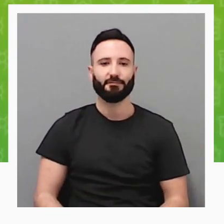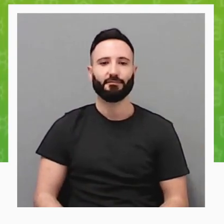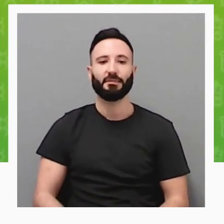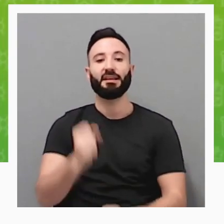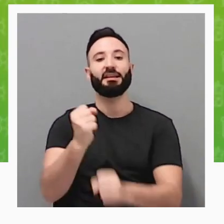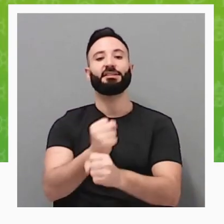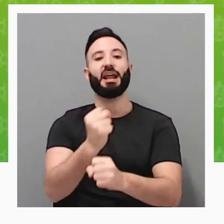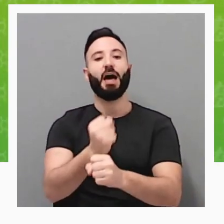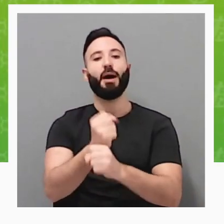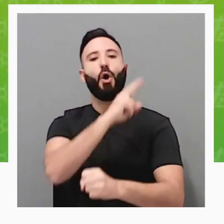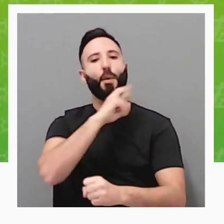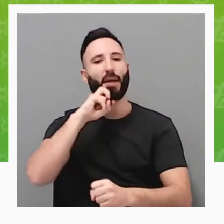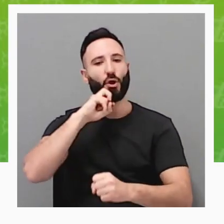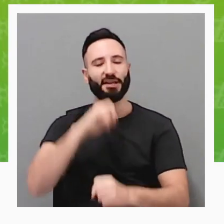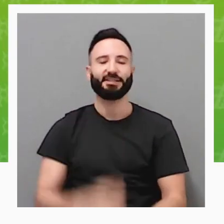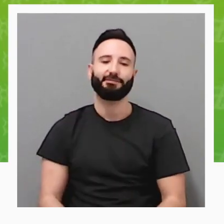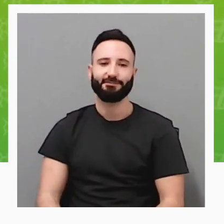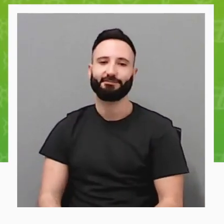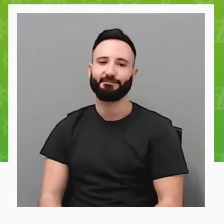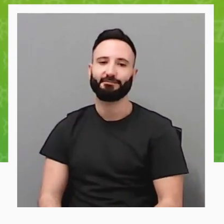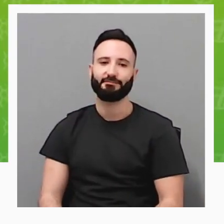Trabajo en valores.